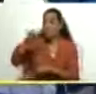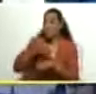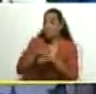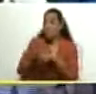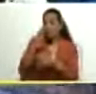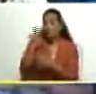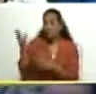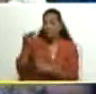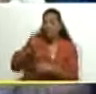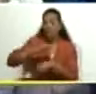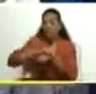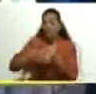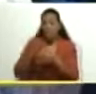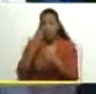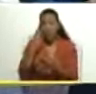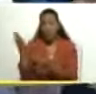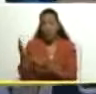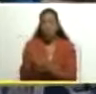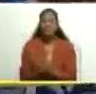quiero,